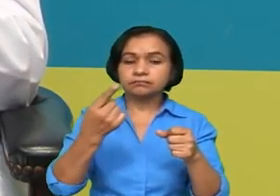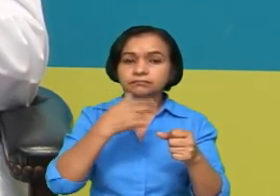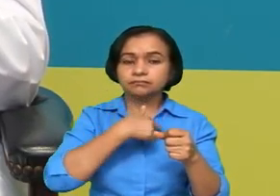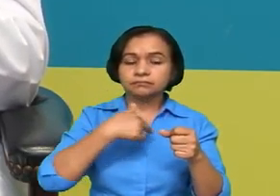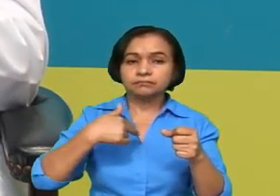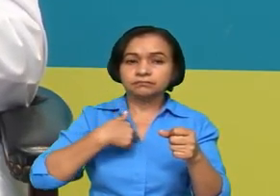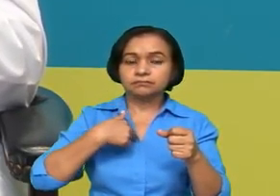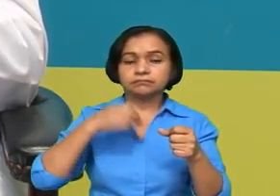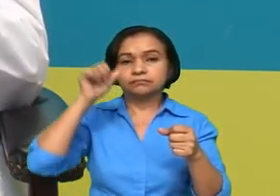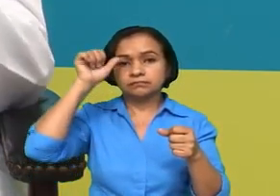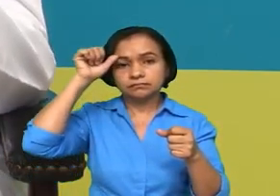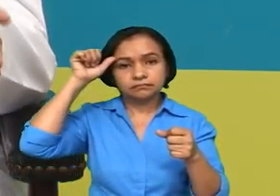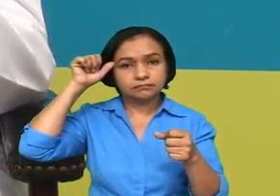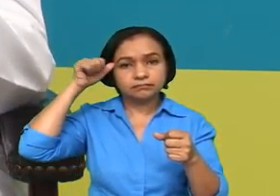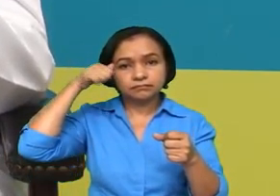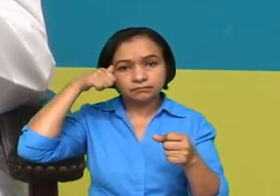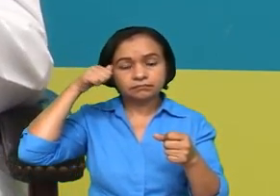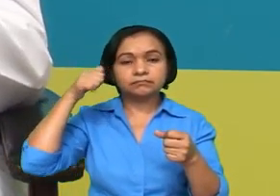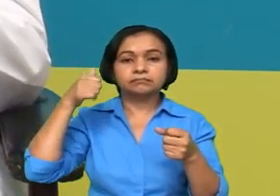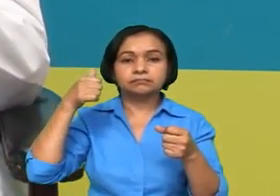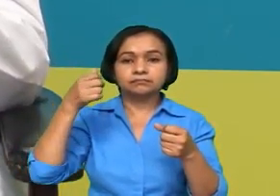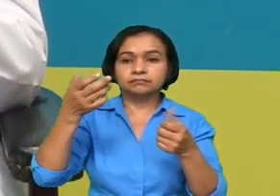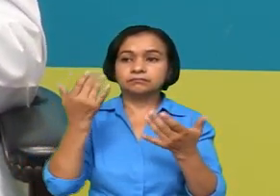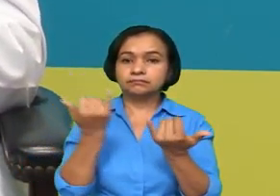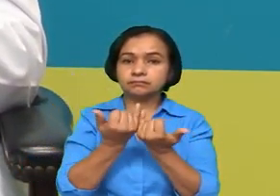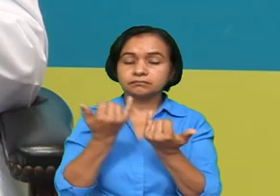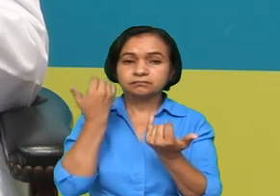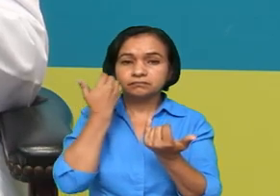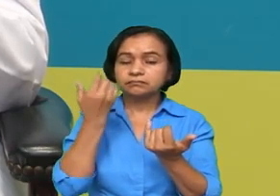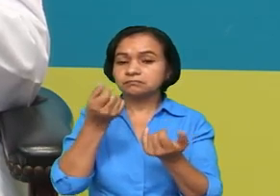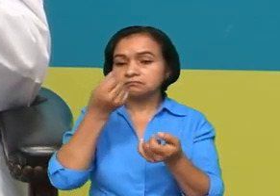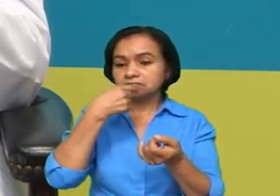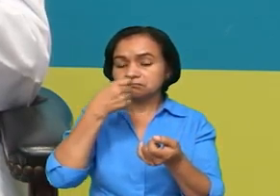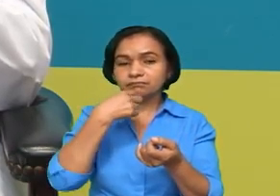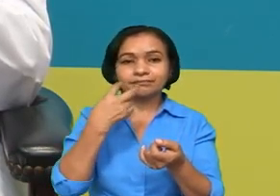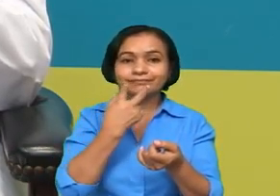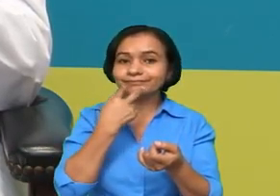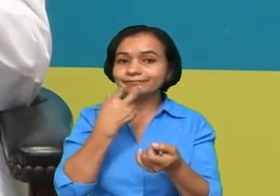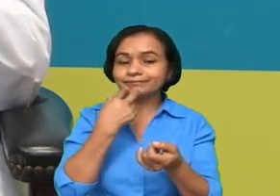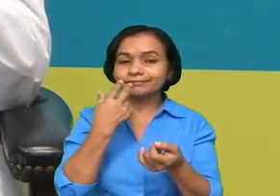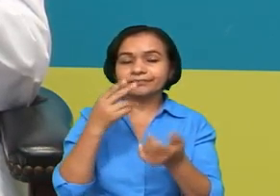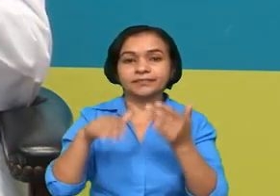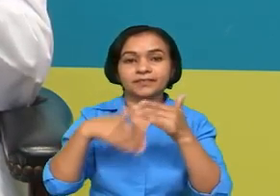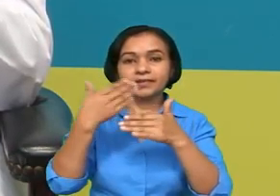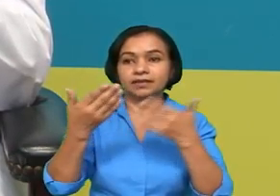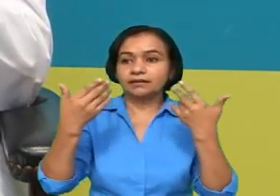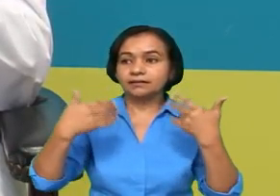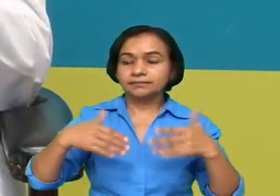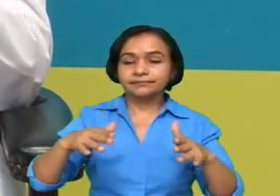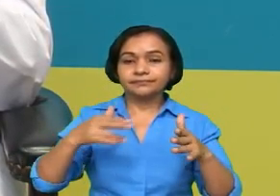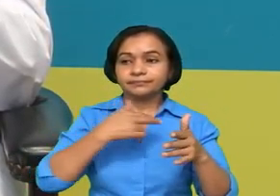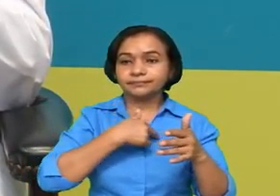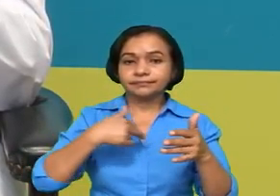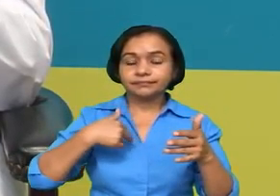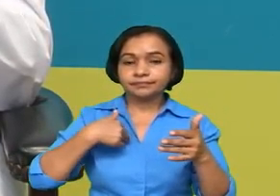ascendente es lamentablemente cuando las infecciones no han sido bien tratadas, y la vía más común para que se